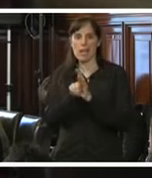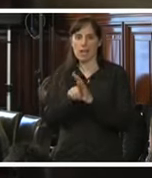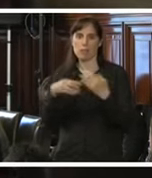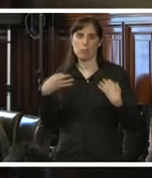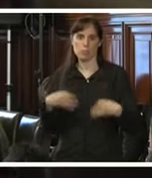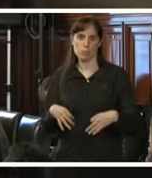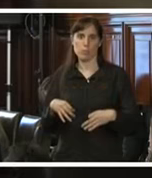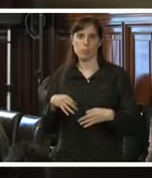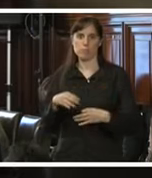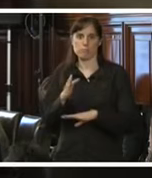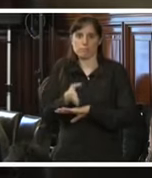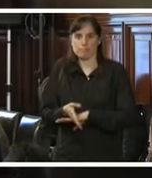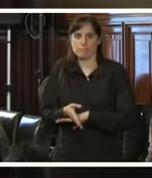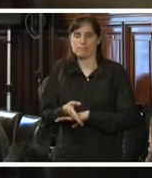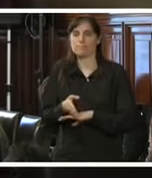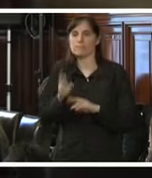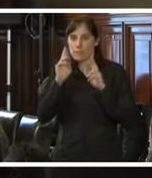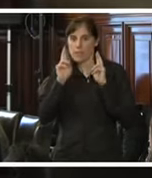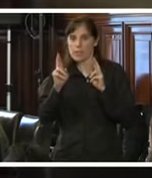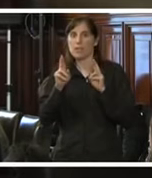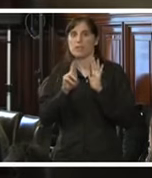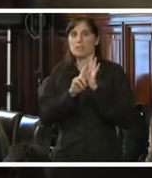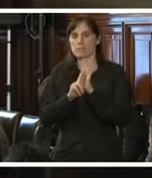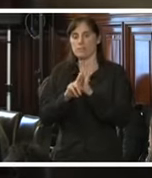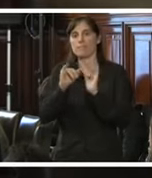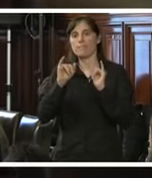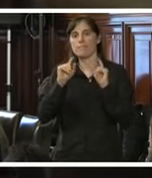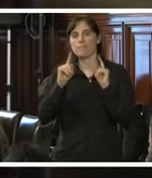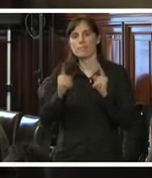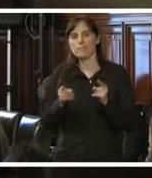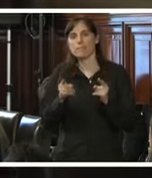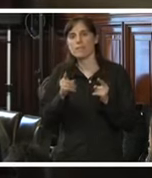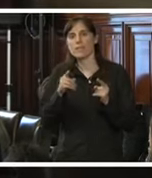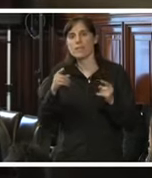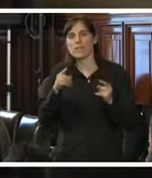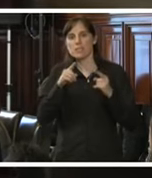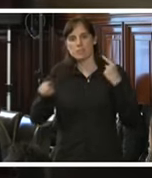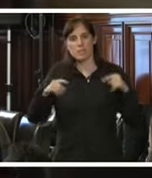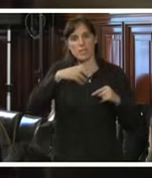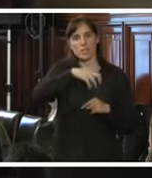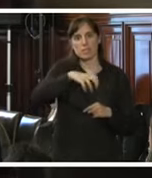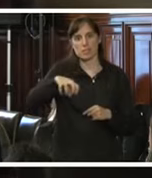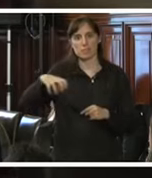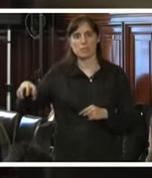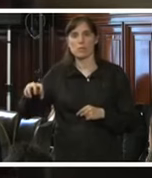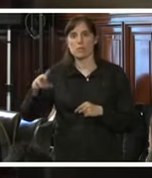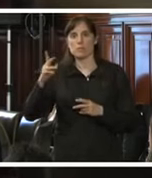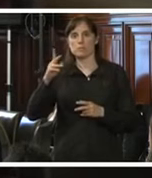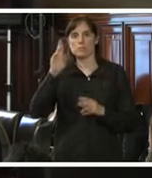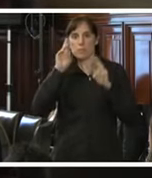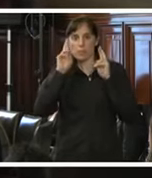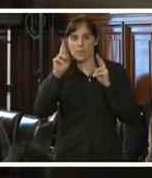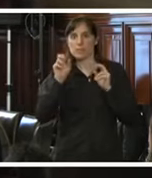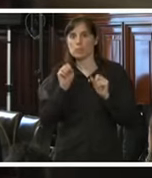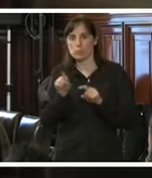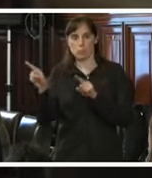Las decisiones tendrán, como en este caso, que ajustarse a voluntades de agencias y sectores que protegen sus propios intereses. Sigue